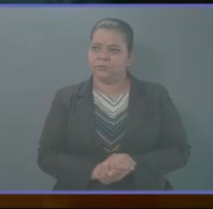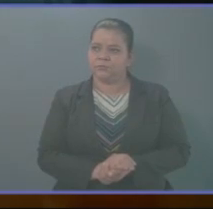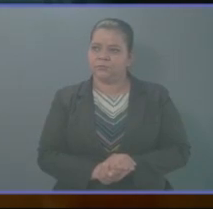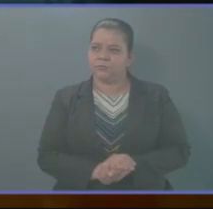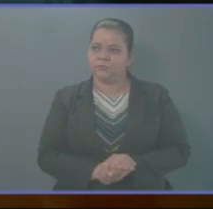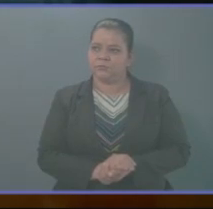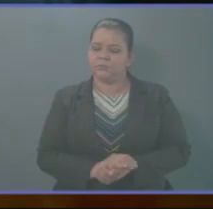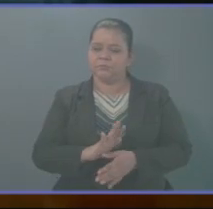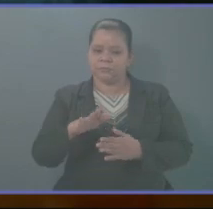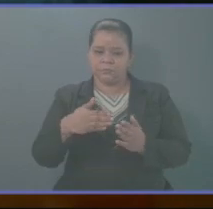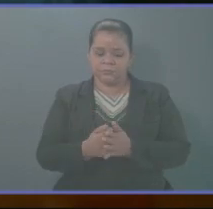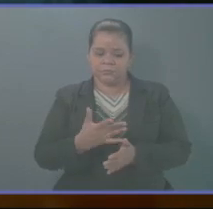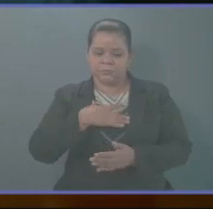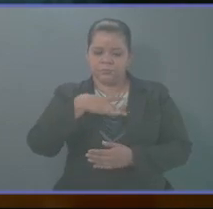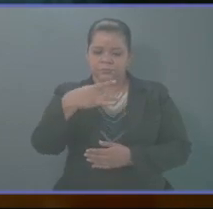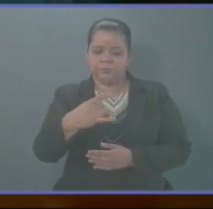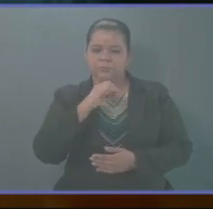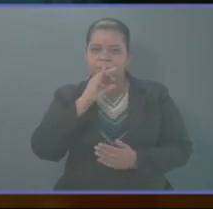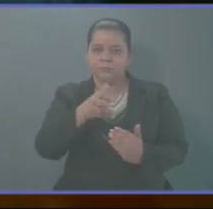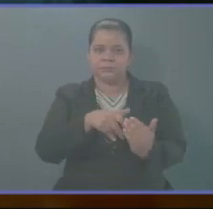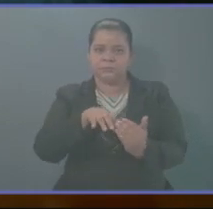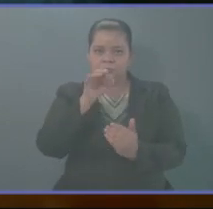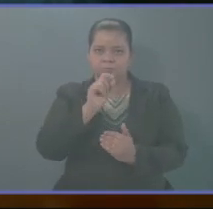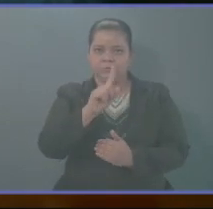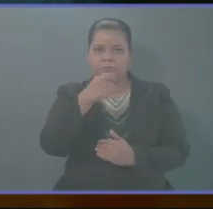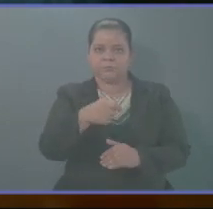Con gusto, presidenta. Expediente